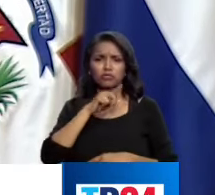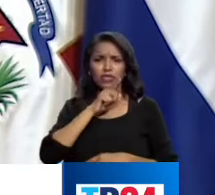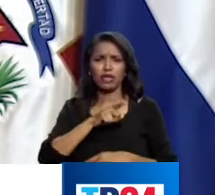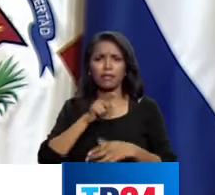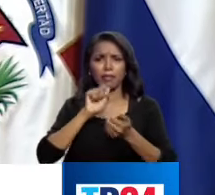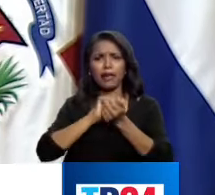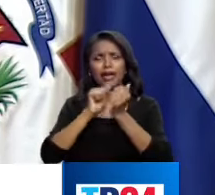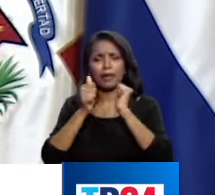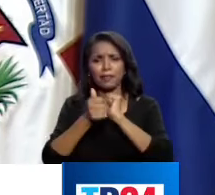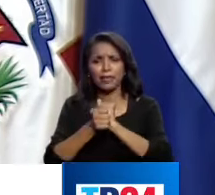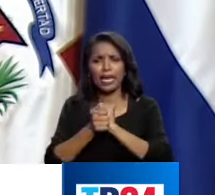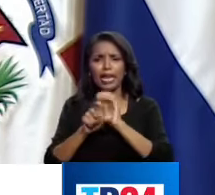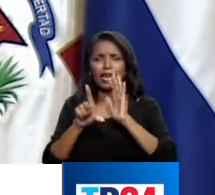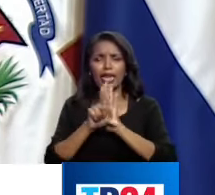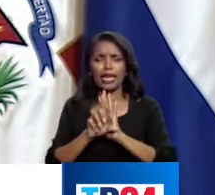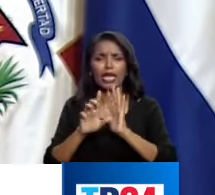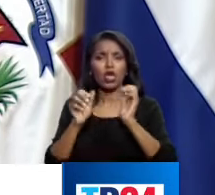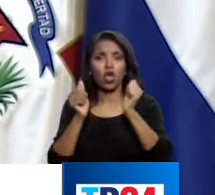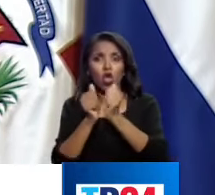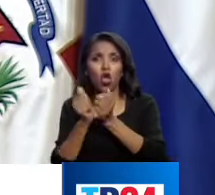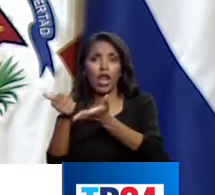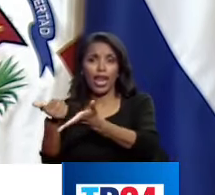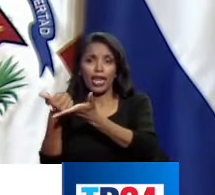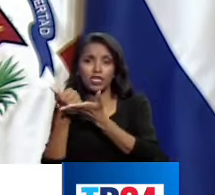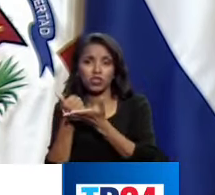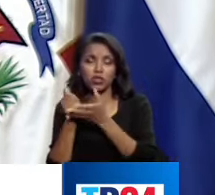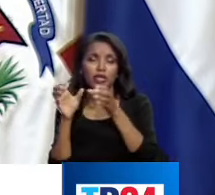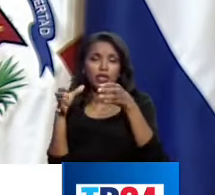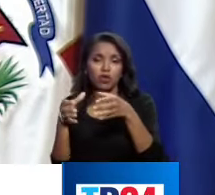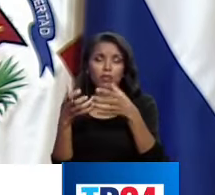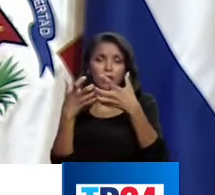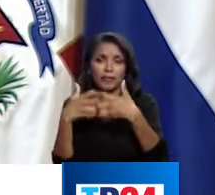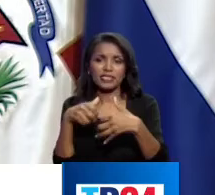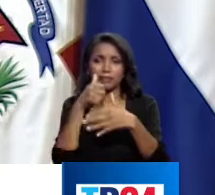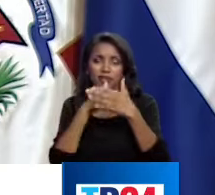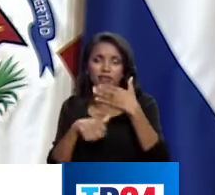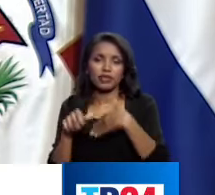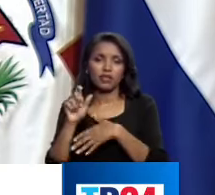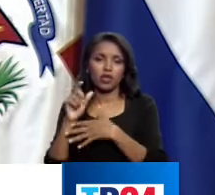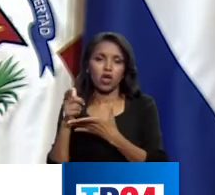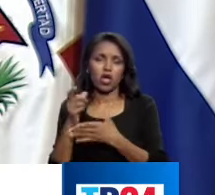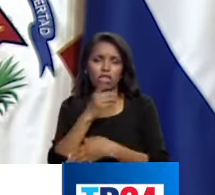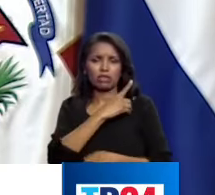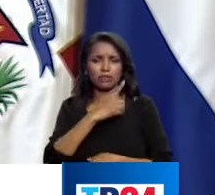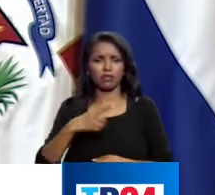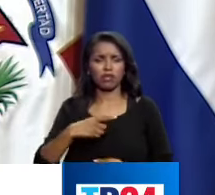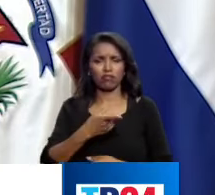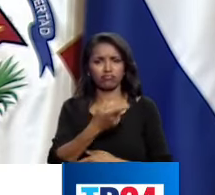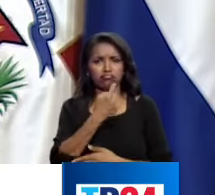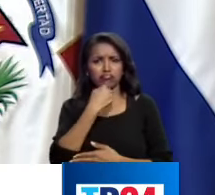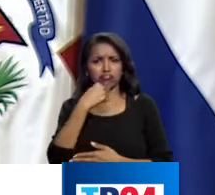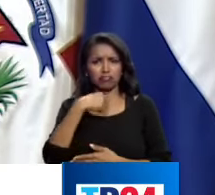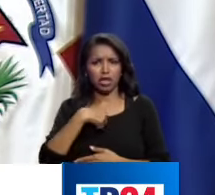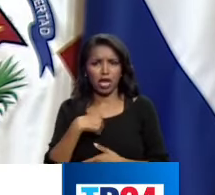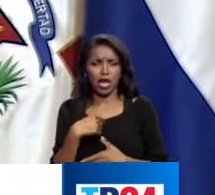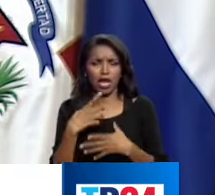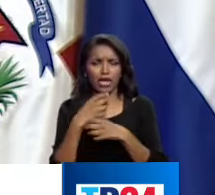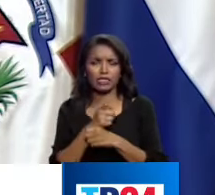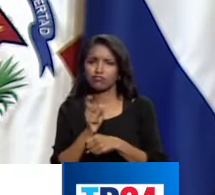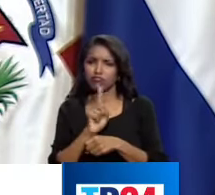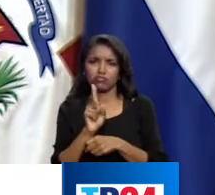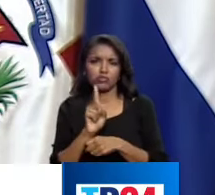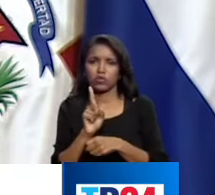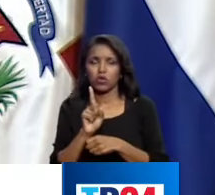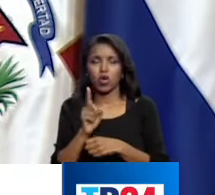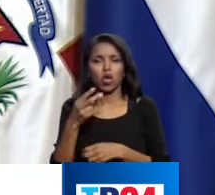ley. La vamos a cambiar de la mano con el sector público o el sector privado. No son los diputados los que nos van a decir a nosotros qué es lo que nosotros vamos o no vamos a